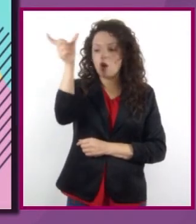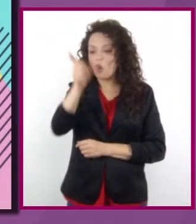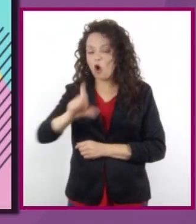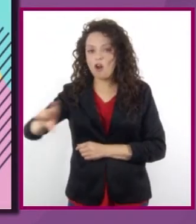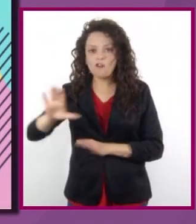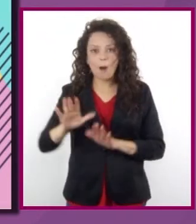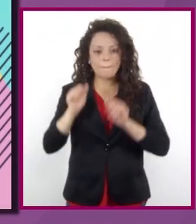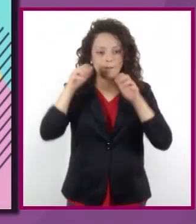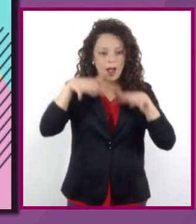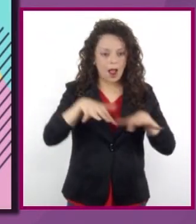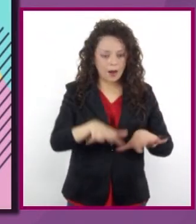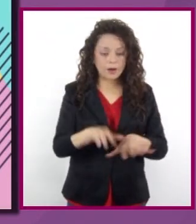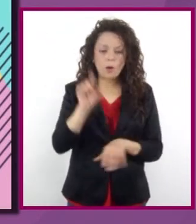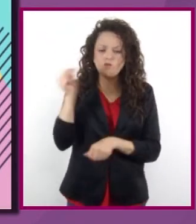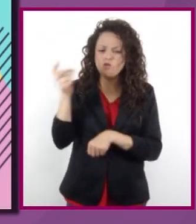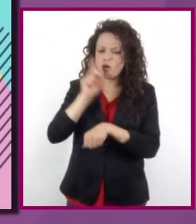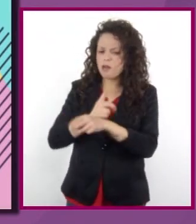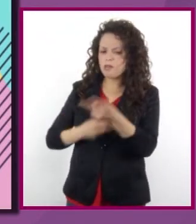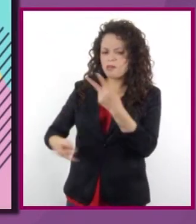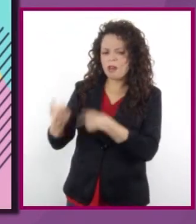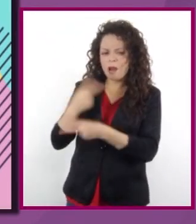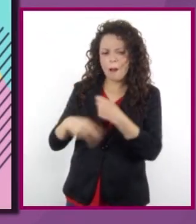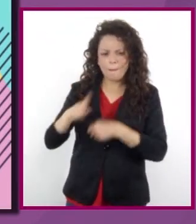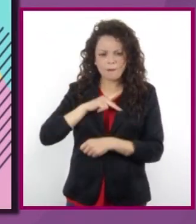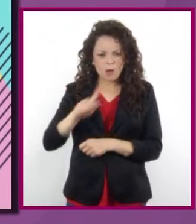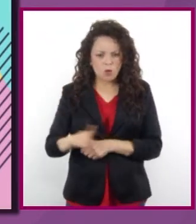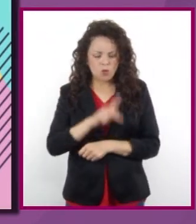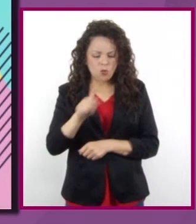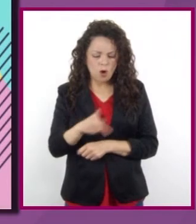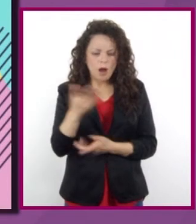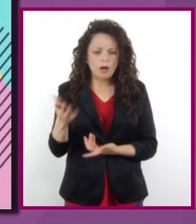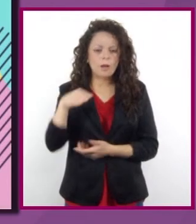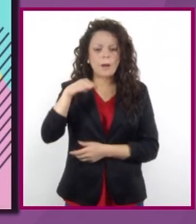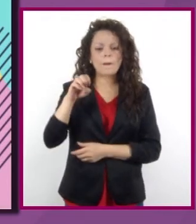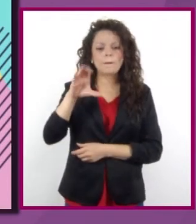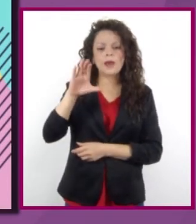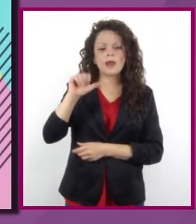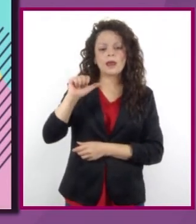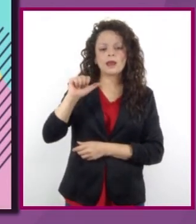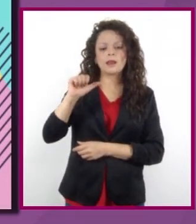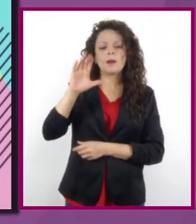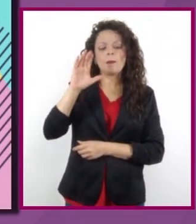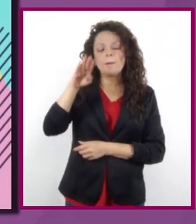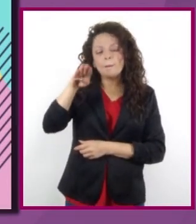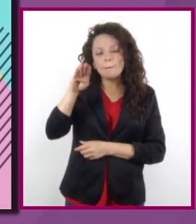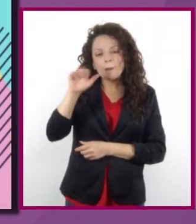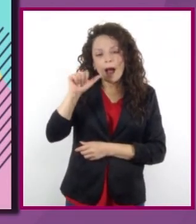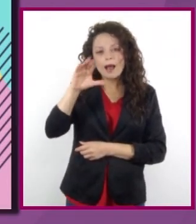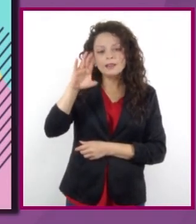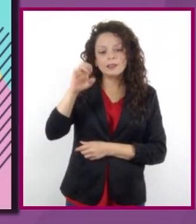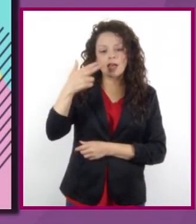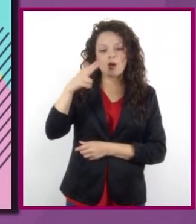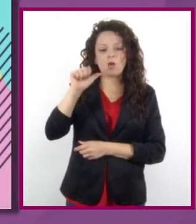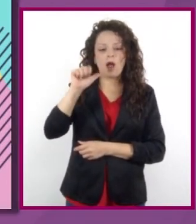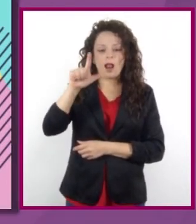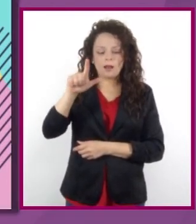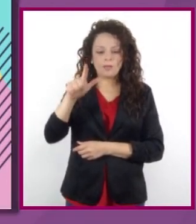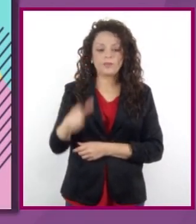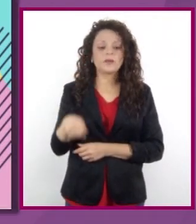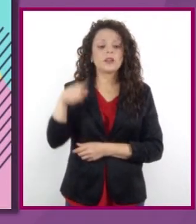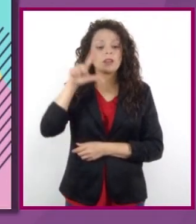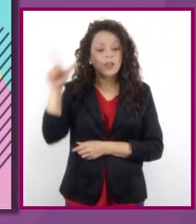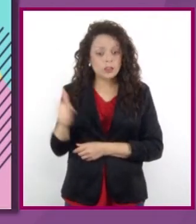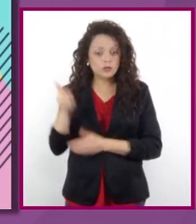pueblo, de Mictlancuautla. Luego que llegó a México, se fue derecho al palacio de